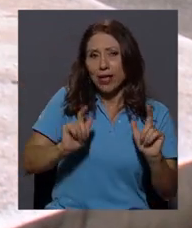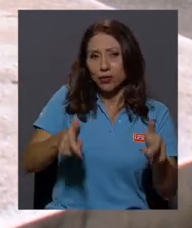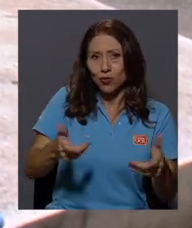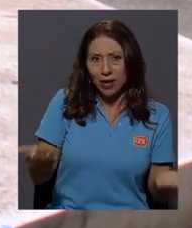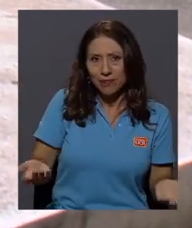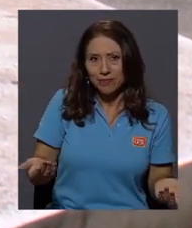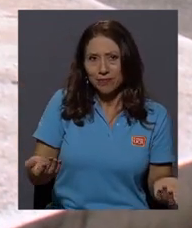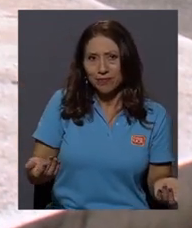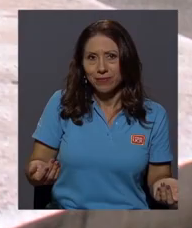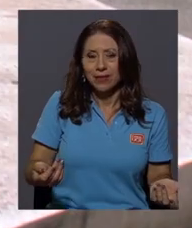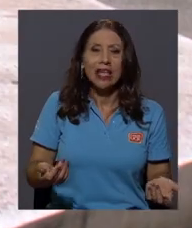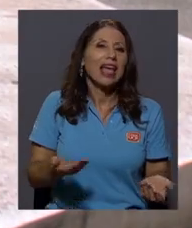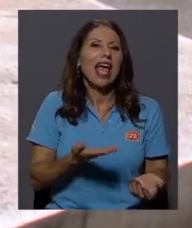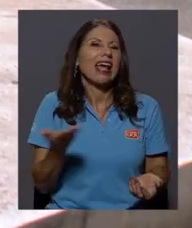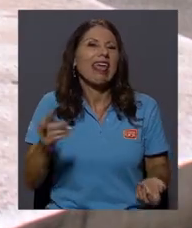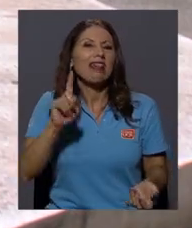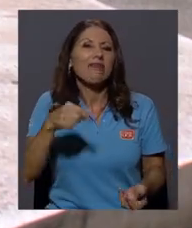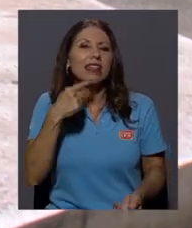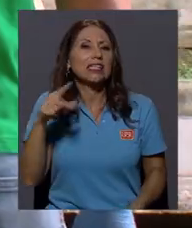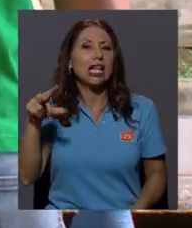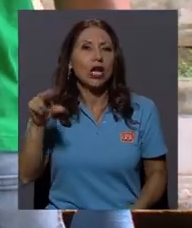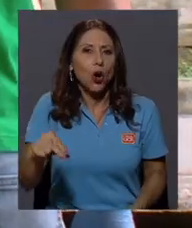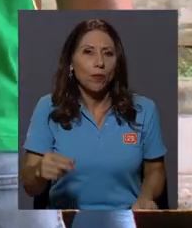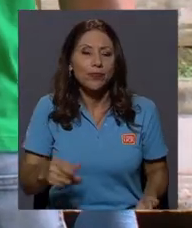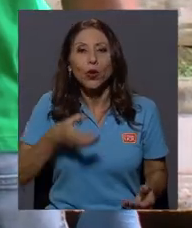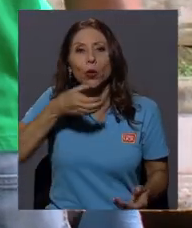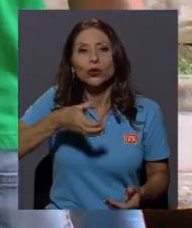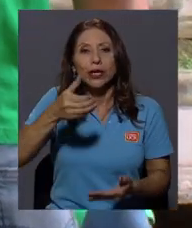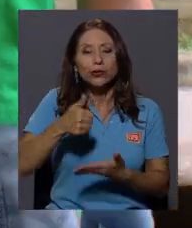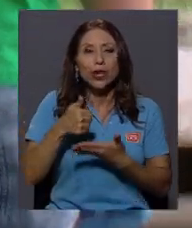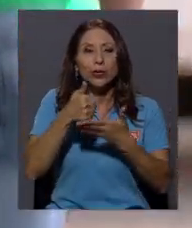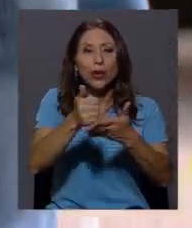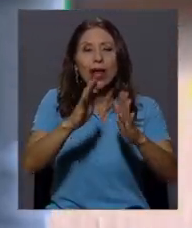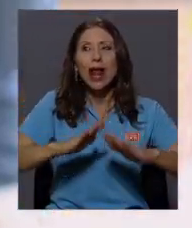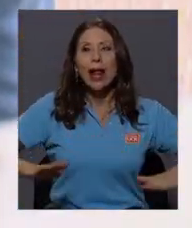a qué decirle que no, y consejos para ayudar al medio ambiente.